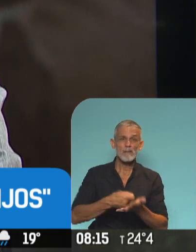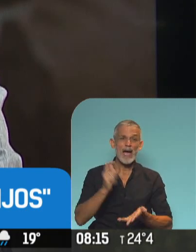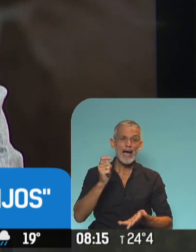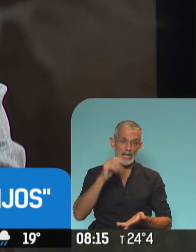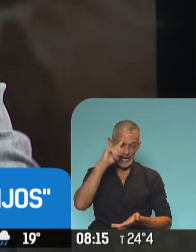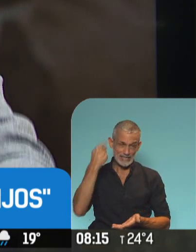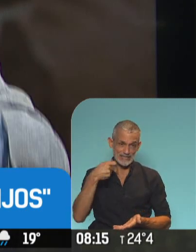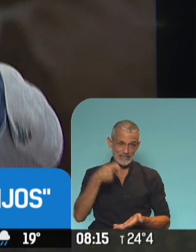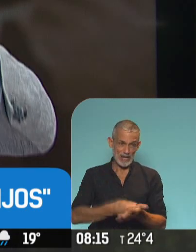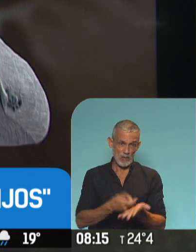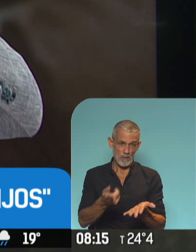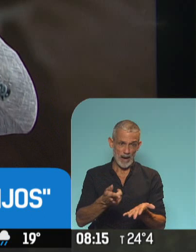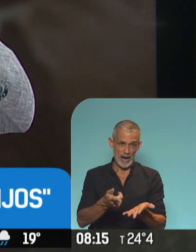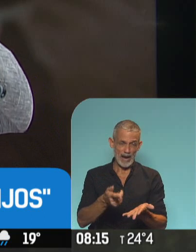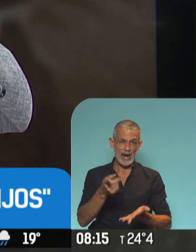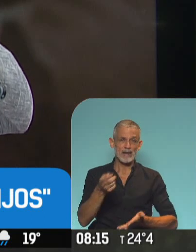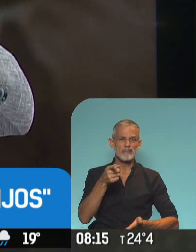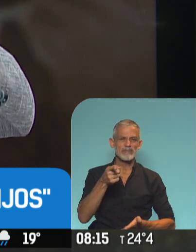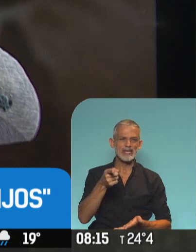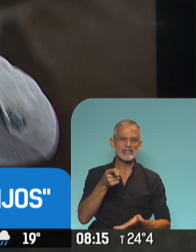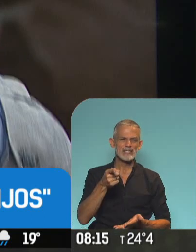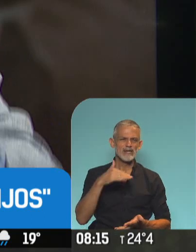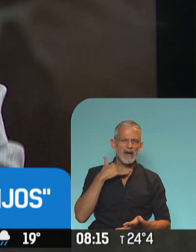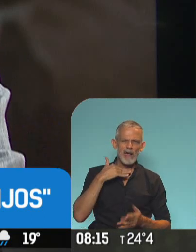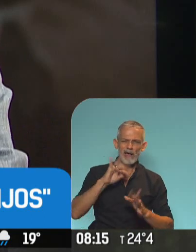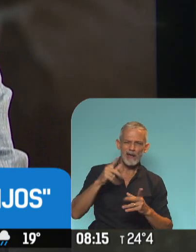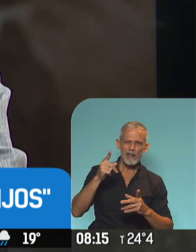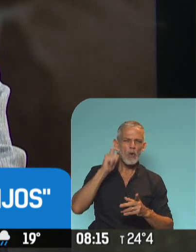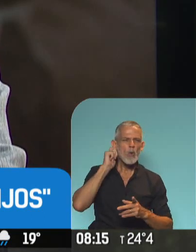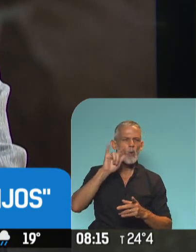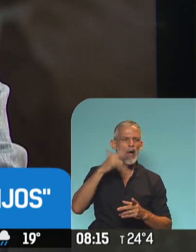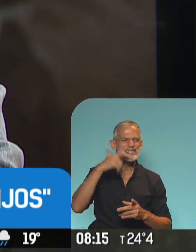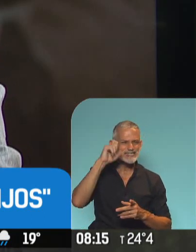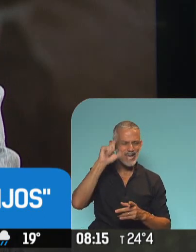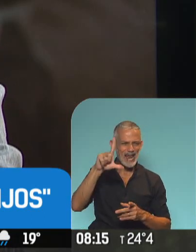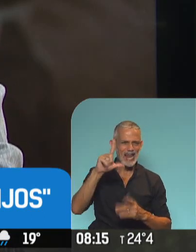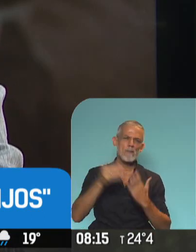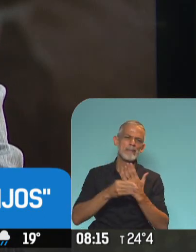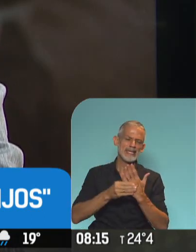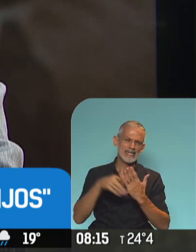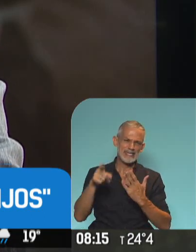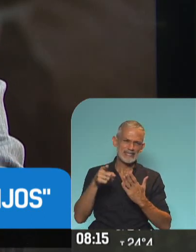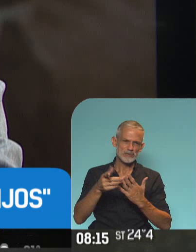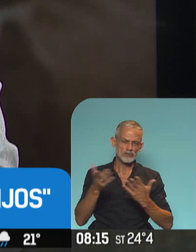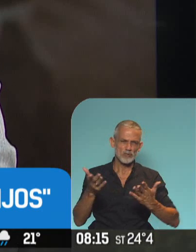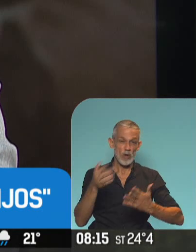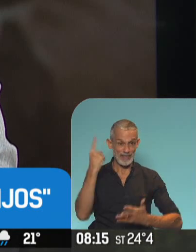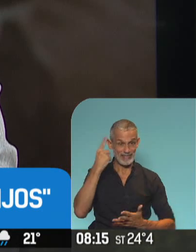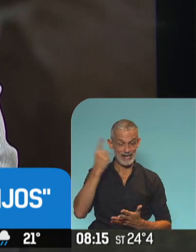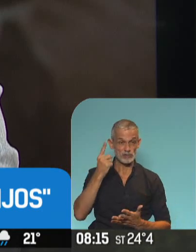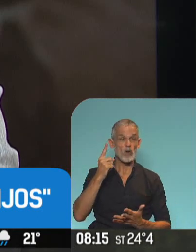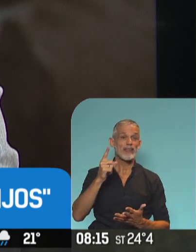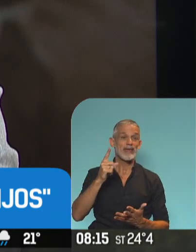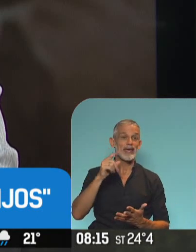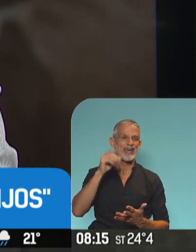Estado. Este delincuente de Iguacel, que fue ministro, director de Vialidad Nacional. Director